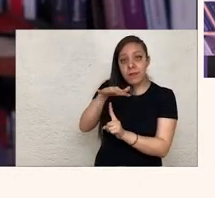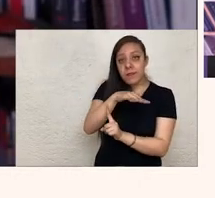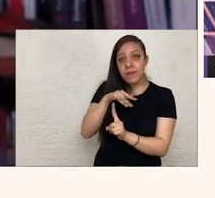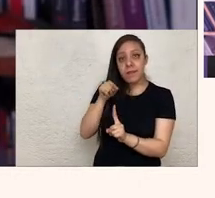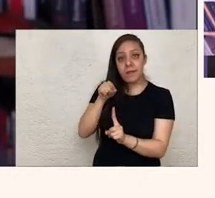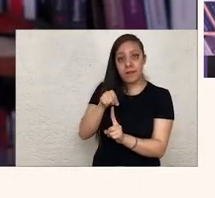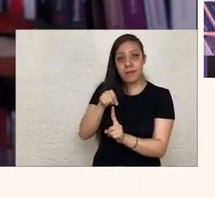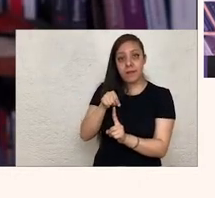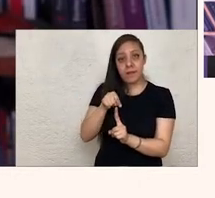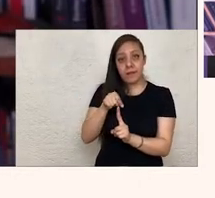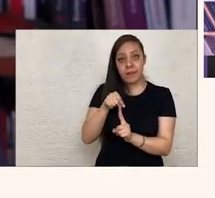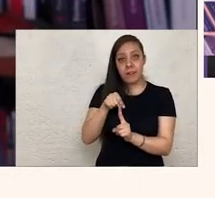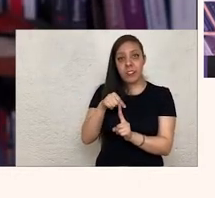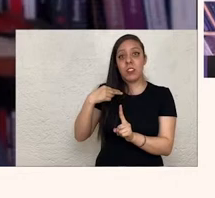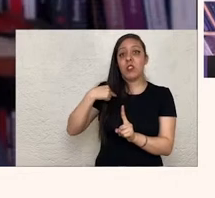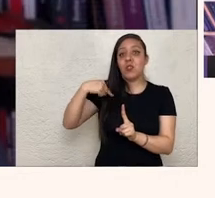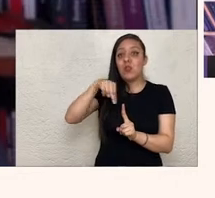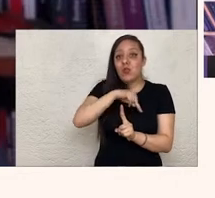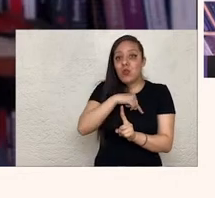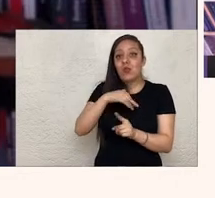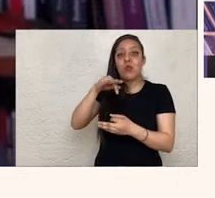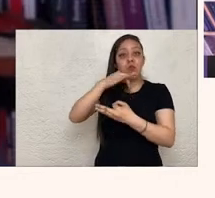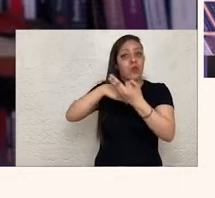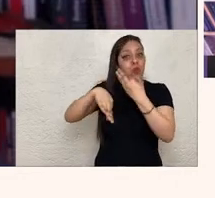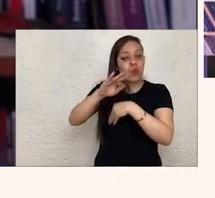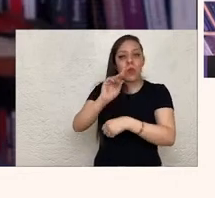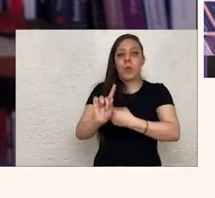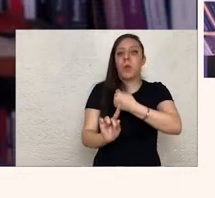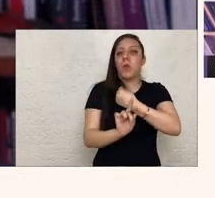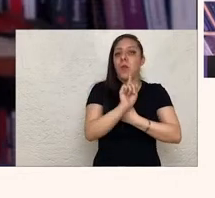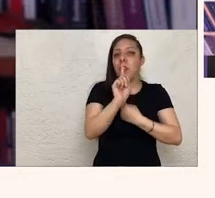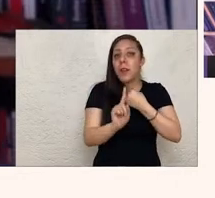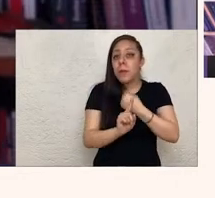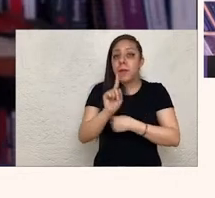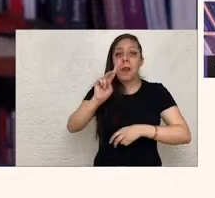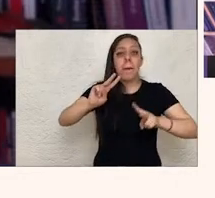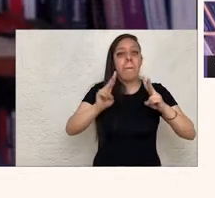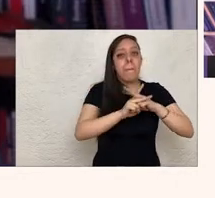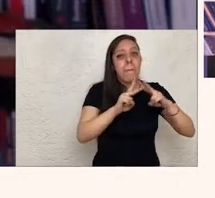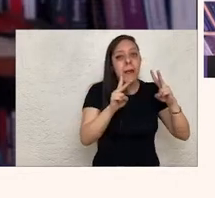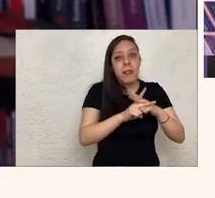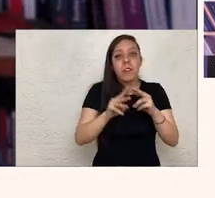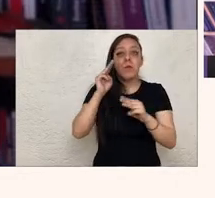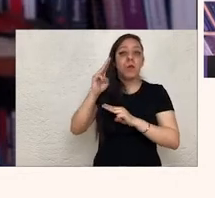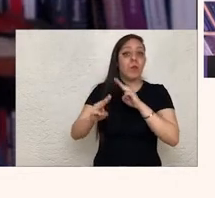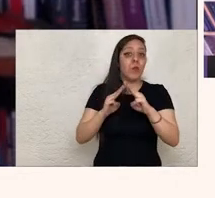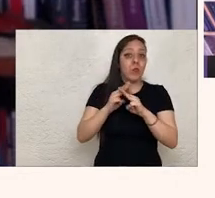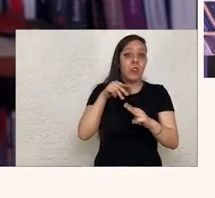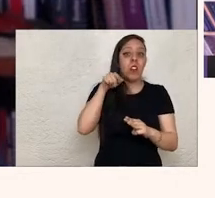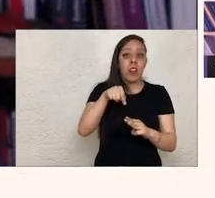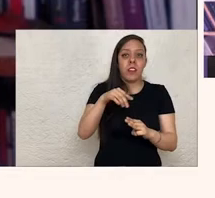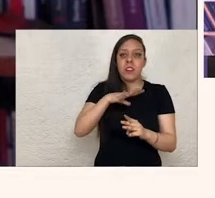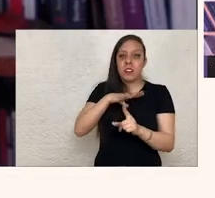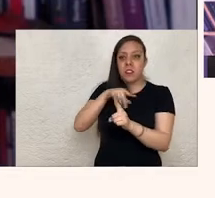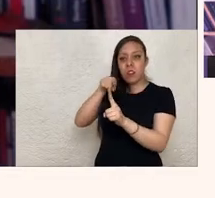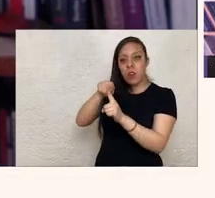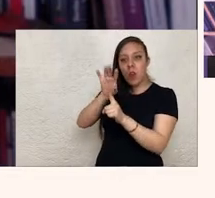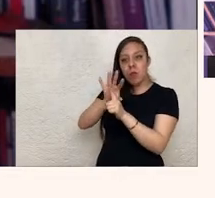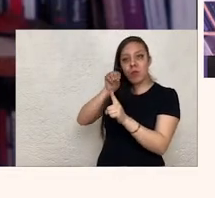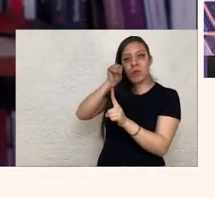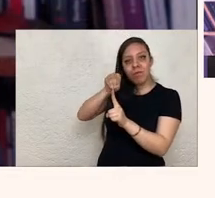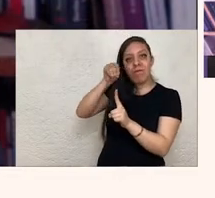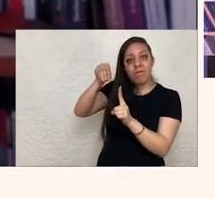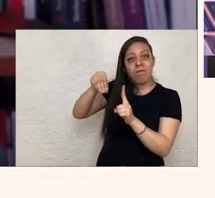ir a articularnos con todas las luchas que hay en todo el mundo, de esto que resiste, porque la imagen